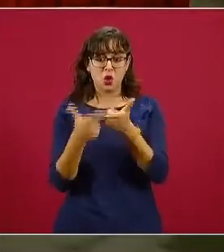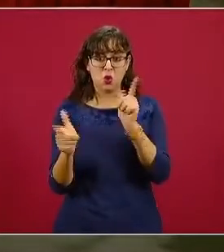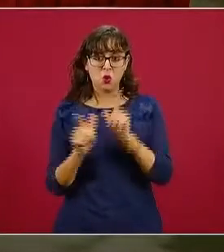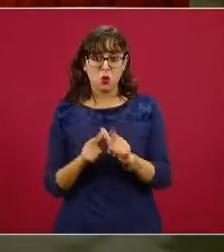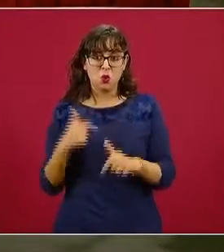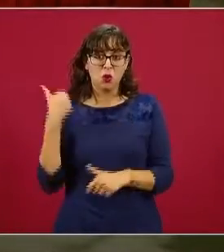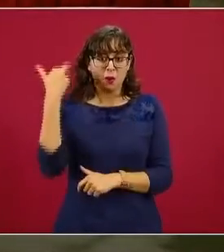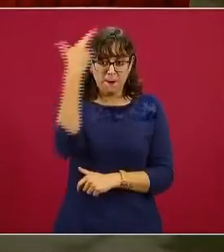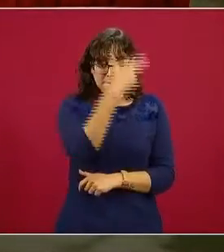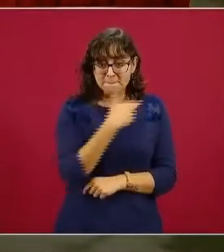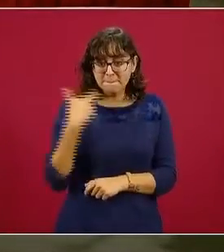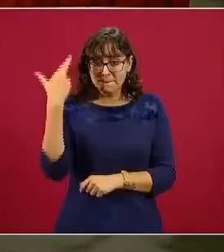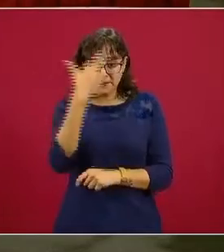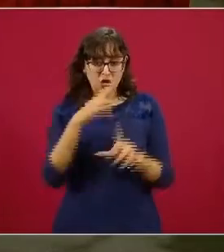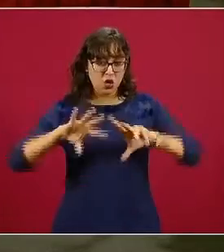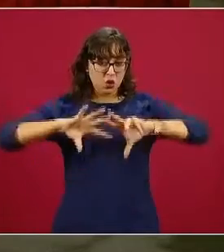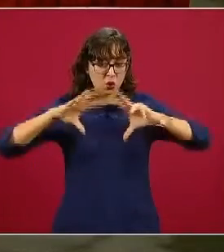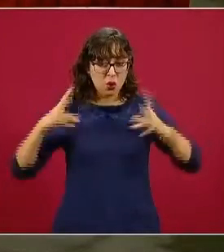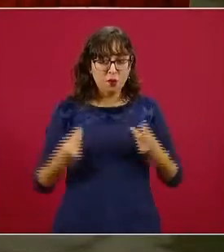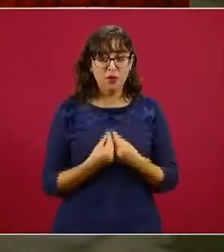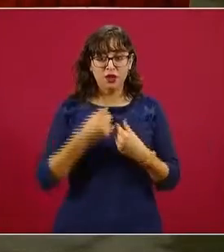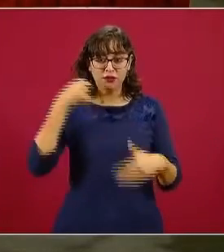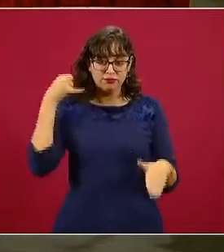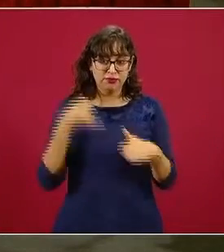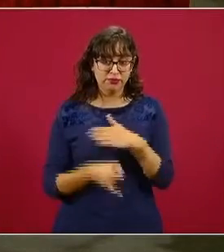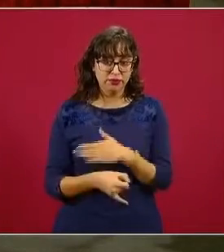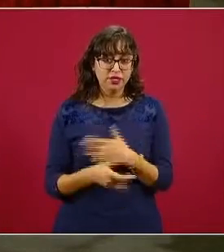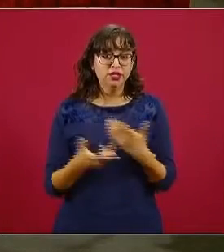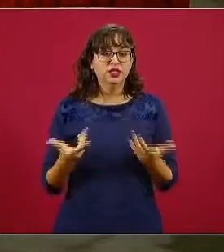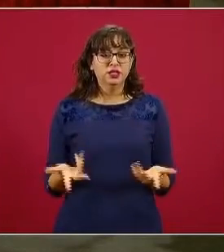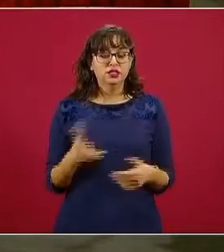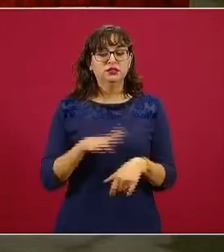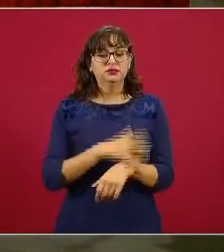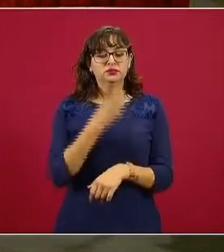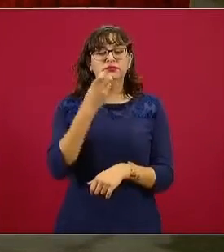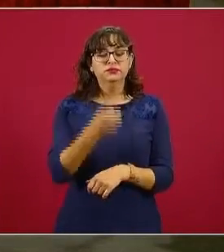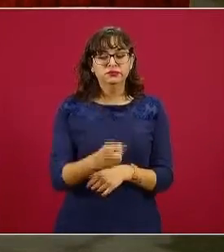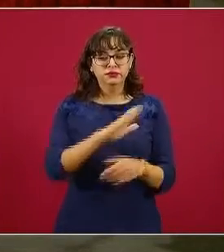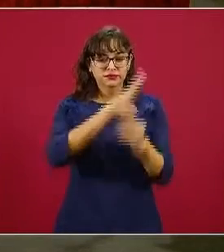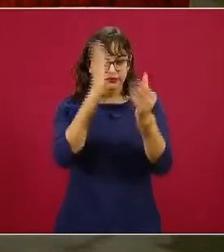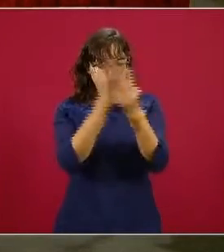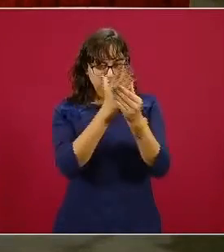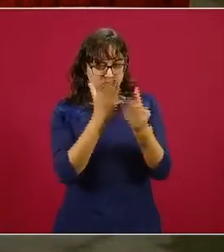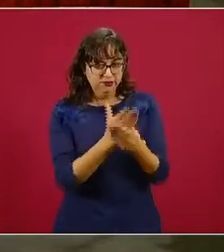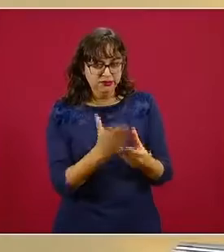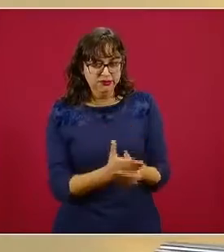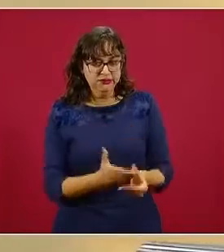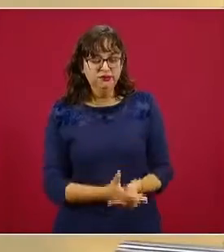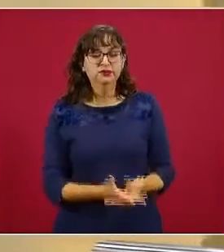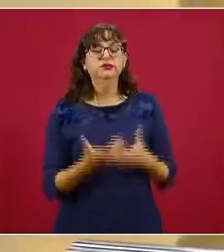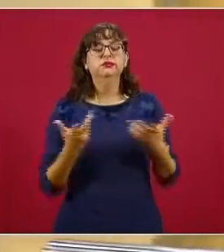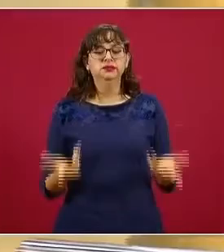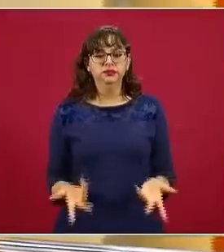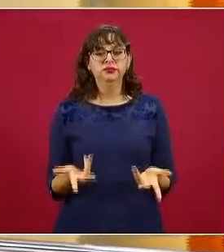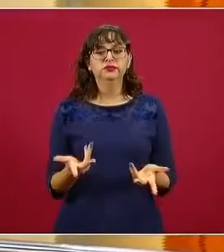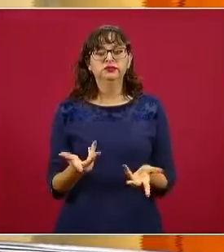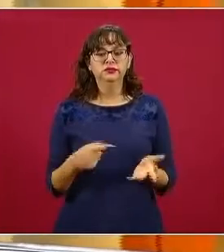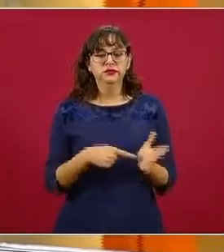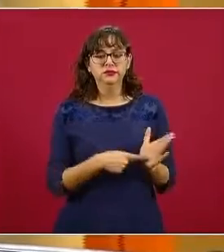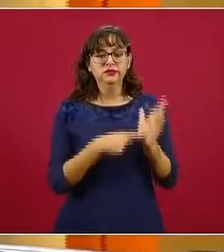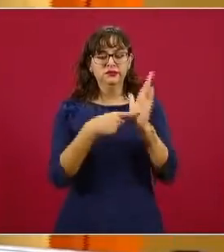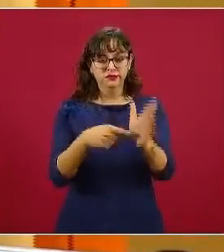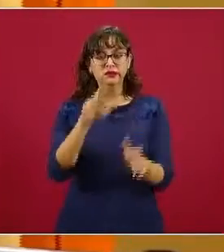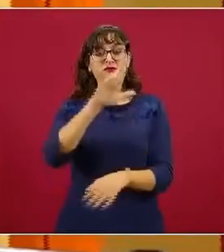revisaron cada uno de los elementos del programa, y completar este expediente fue parte de lo que nos hizo recibir